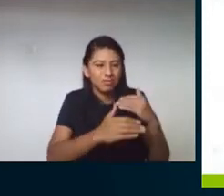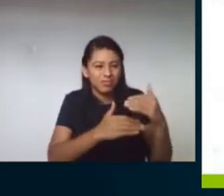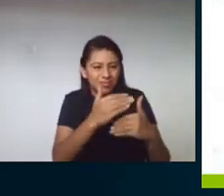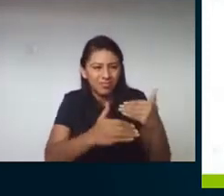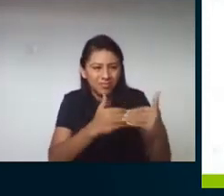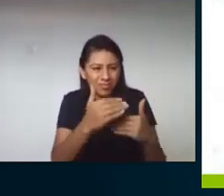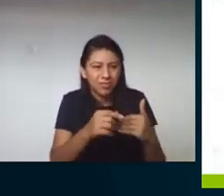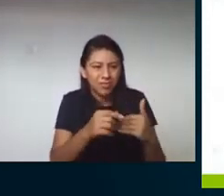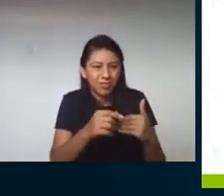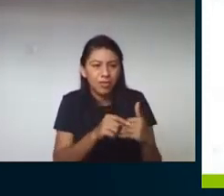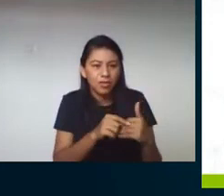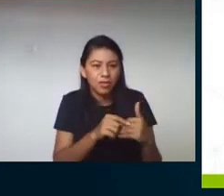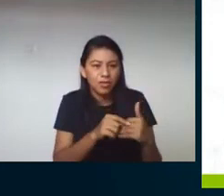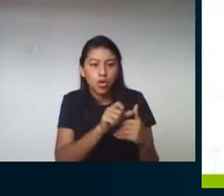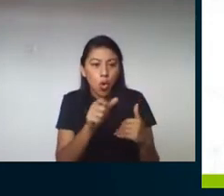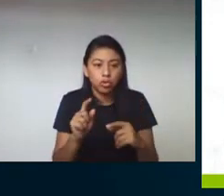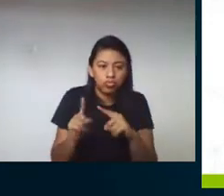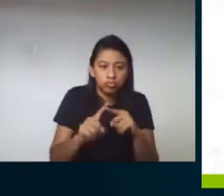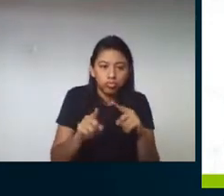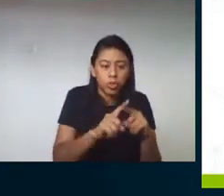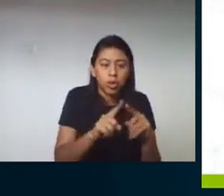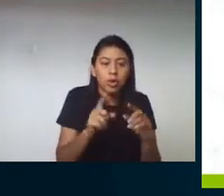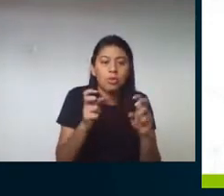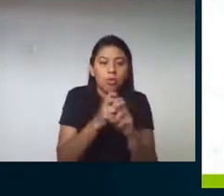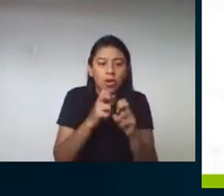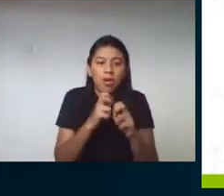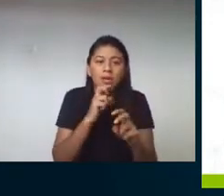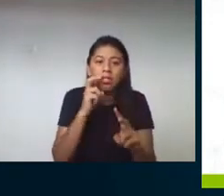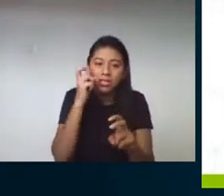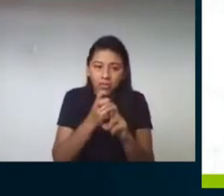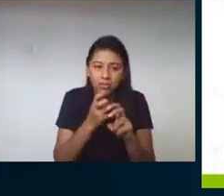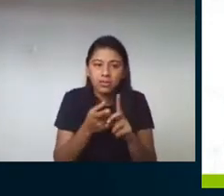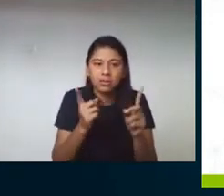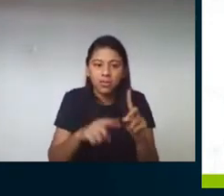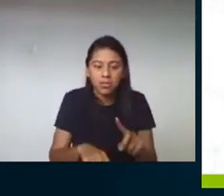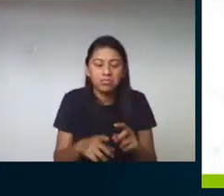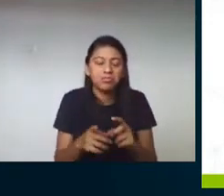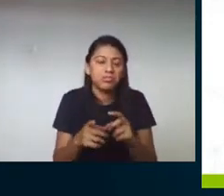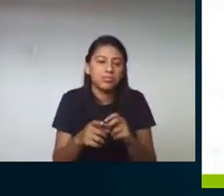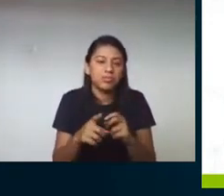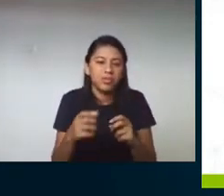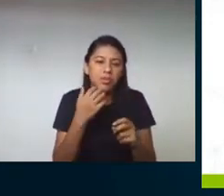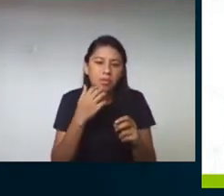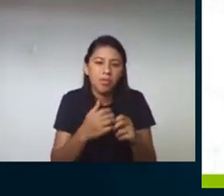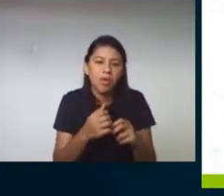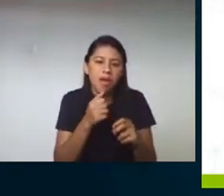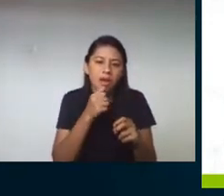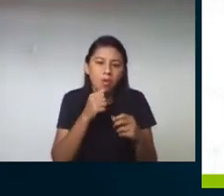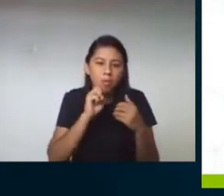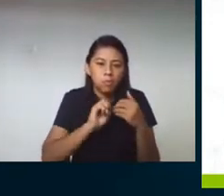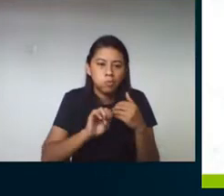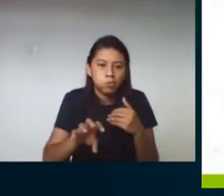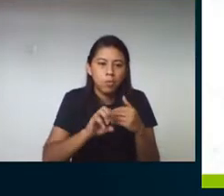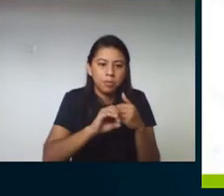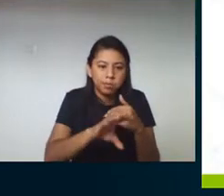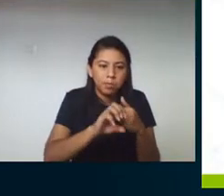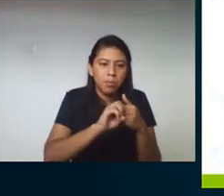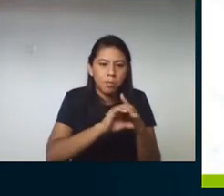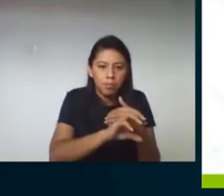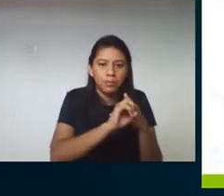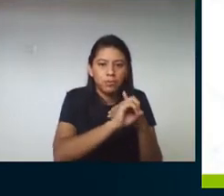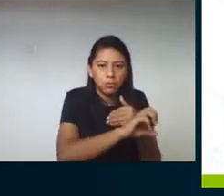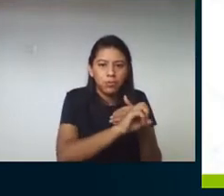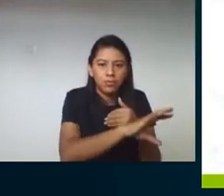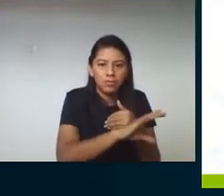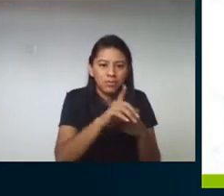pueden analizar otro tipo de problemas más complejos, ¿no? Por ejemplo, los sistemas de bombeo. Sistemas de bombeo donde, por ejemplo, aquí tengo un ejemplo de un